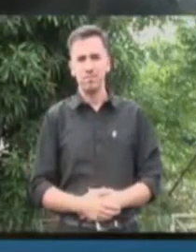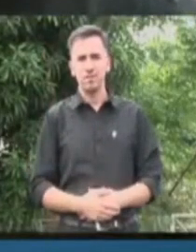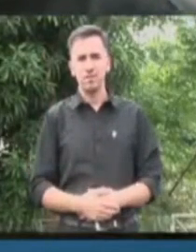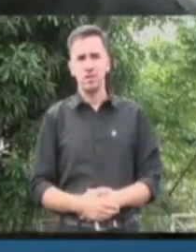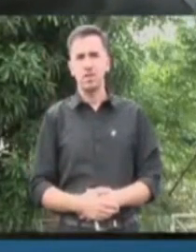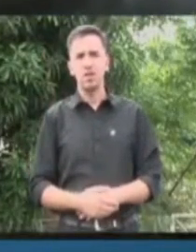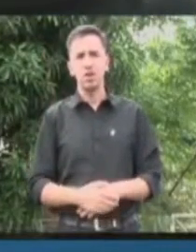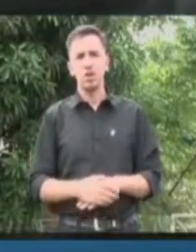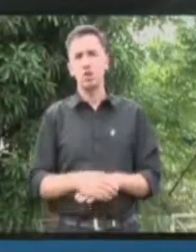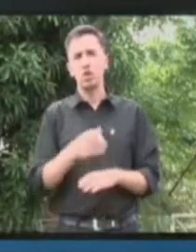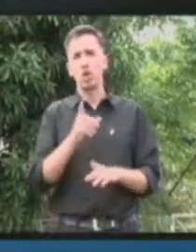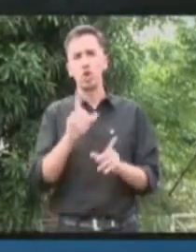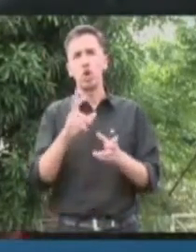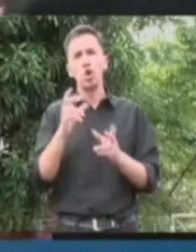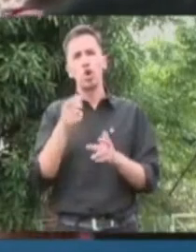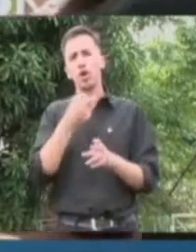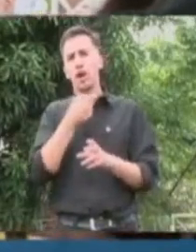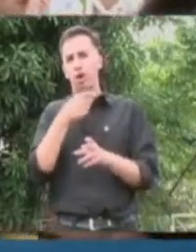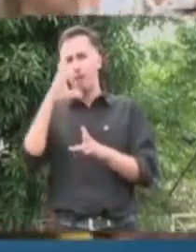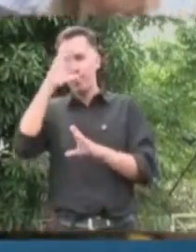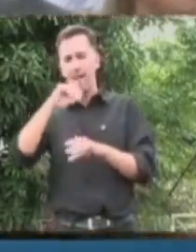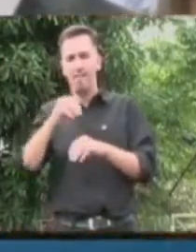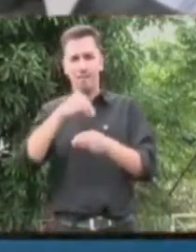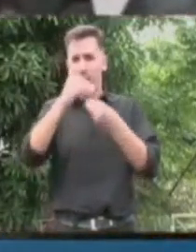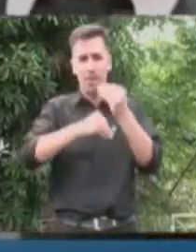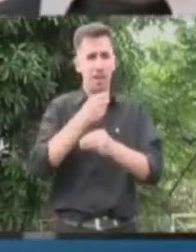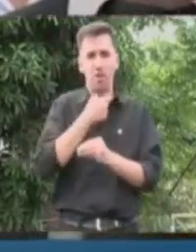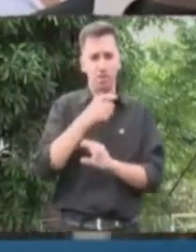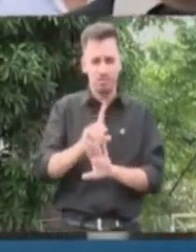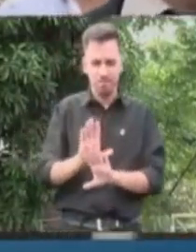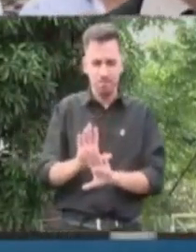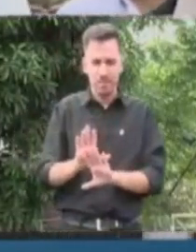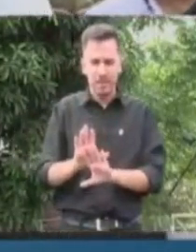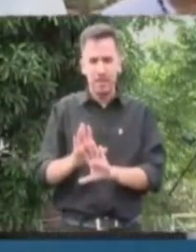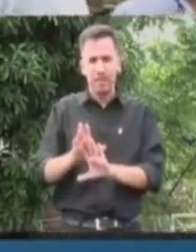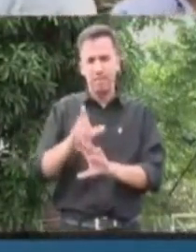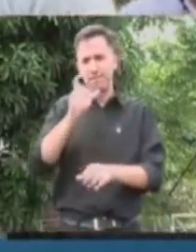No me quiero olvidar de las familias, de aquellos que